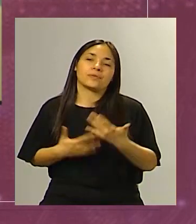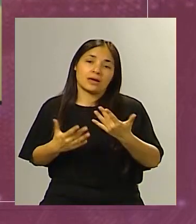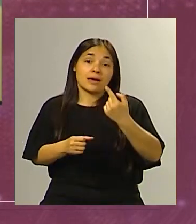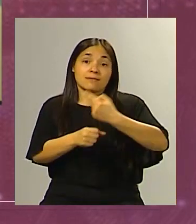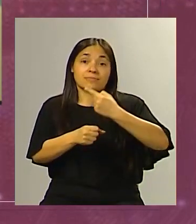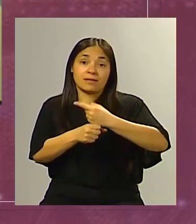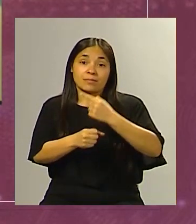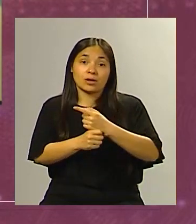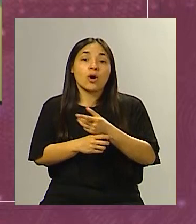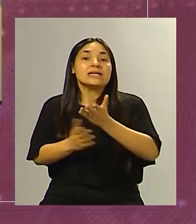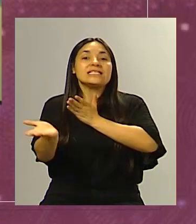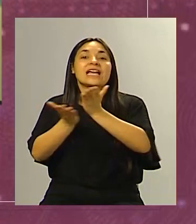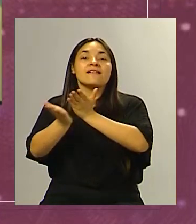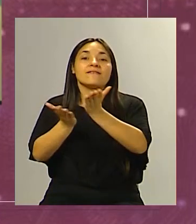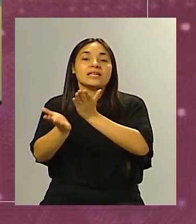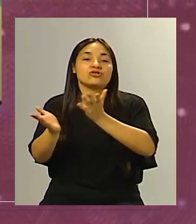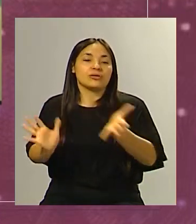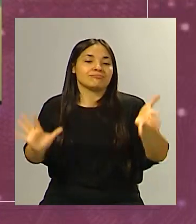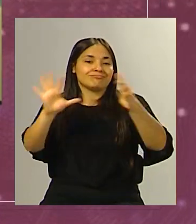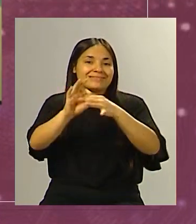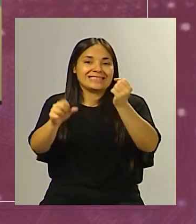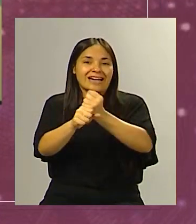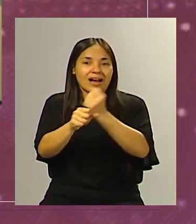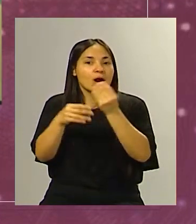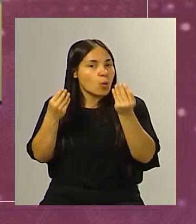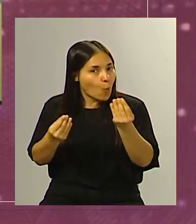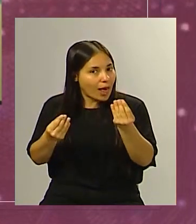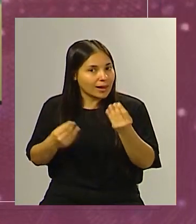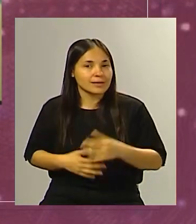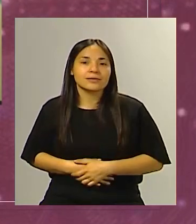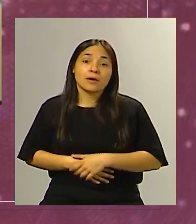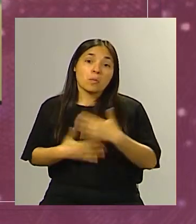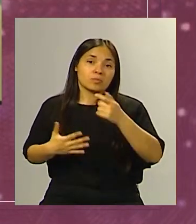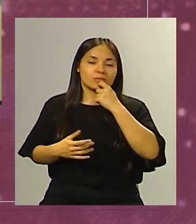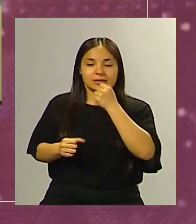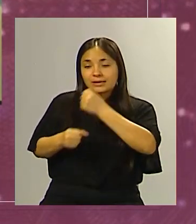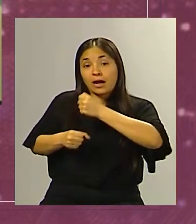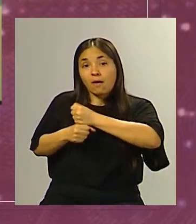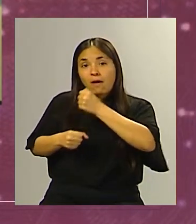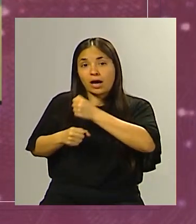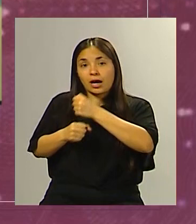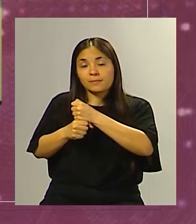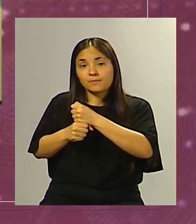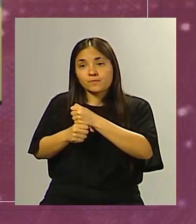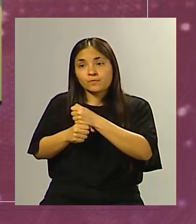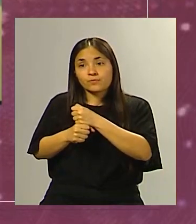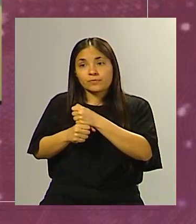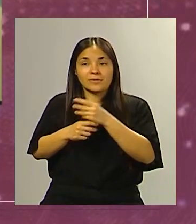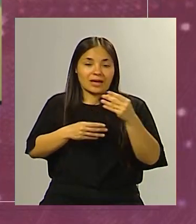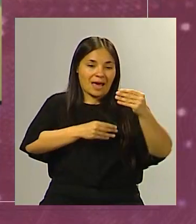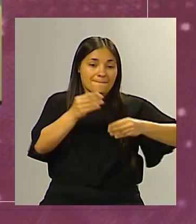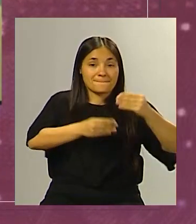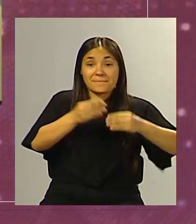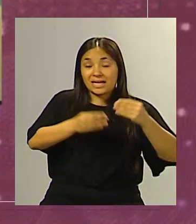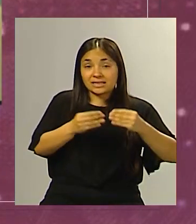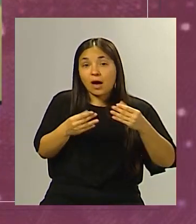qué prestadores de servicio vas a trabajar, ¿sí? Porque vos podés trabajar como empresa, tenés